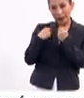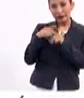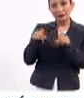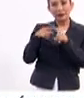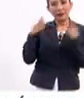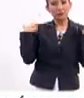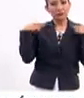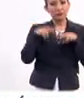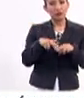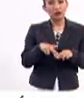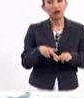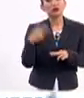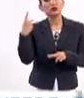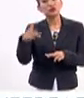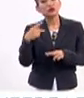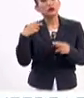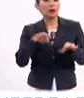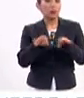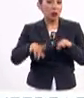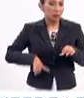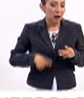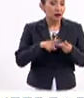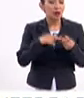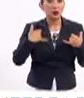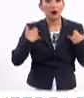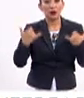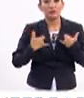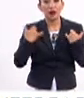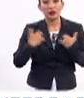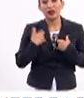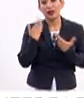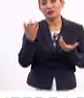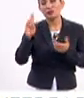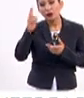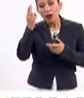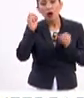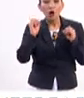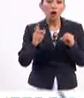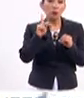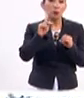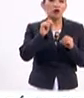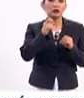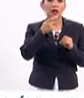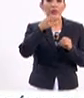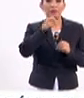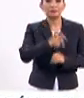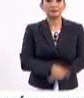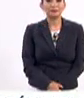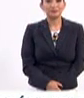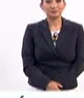miles de docentes, funcionarios públicos y de jóvenes en el nivel superior y de posgrado.